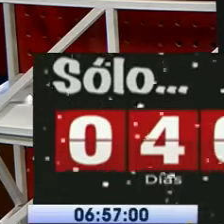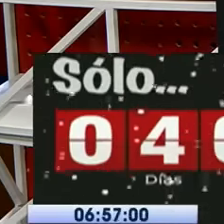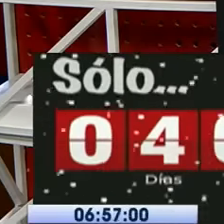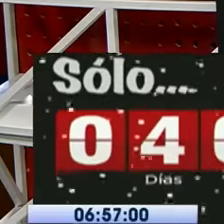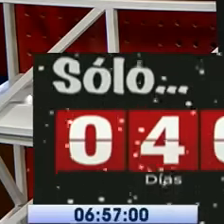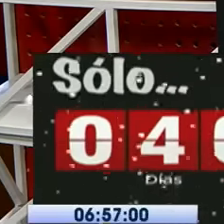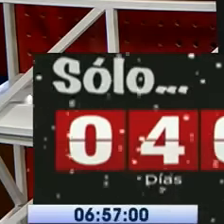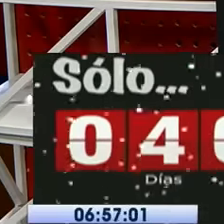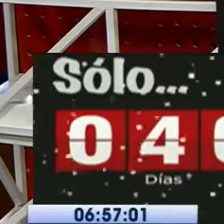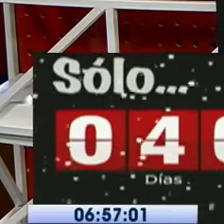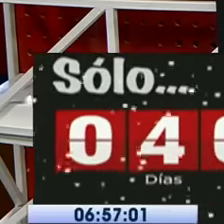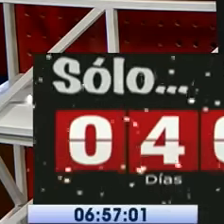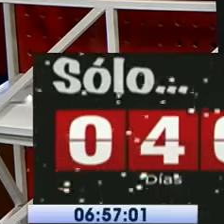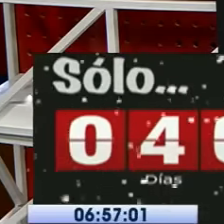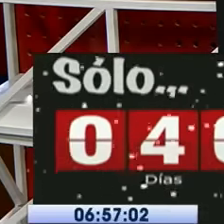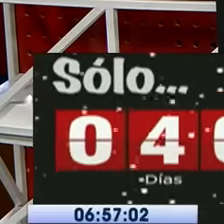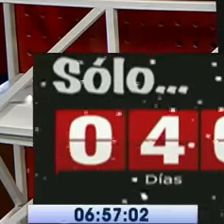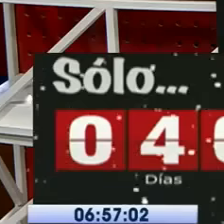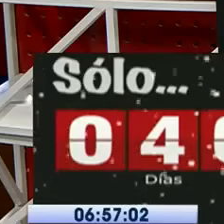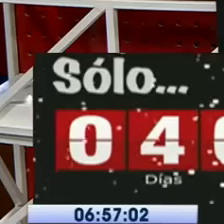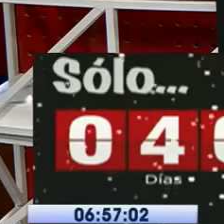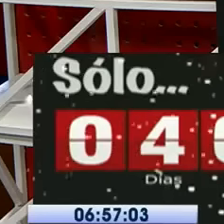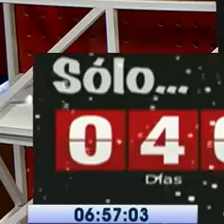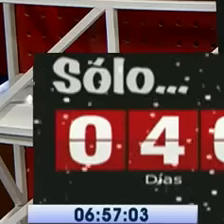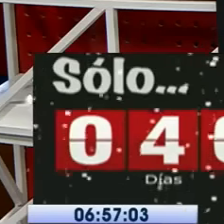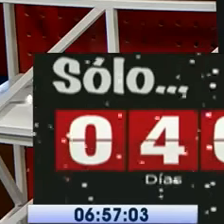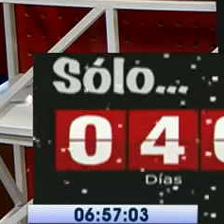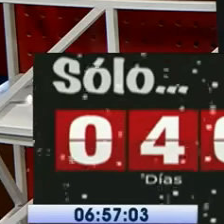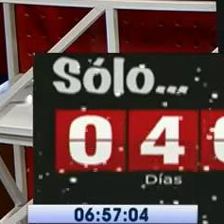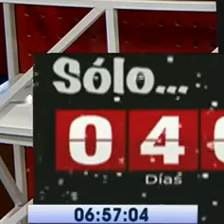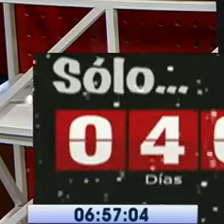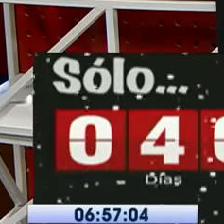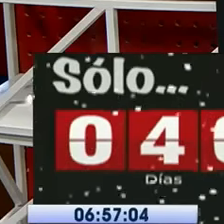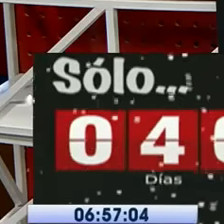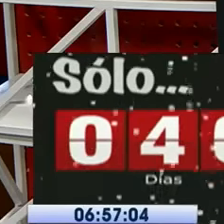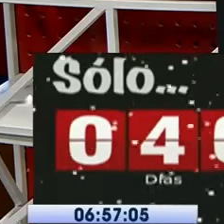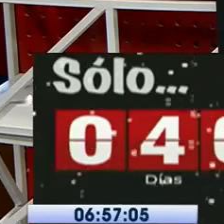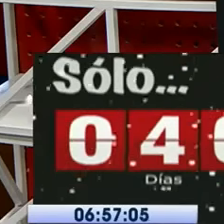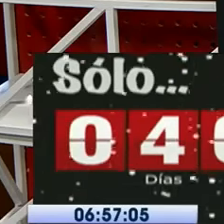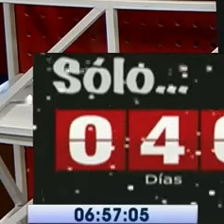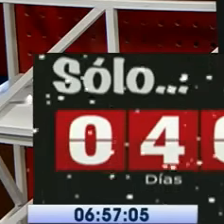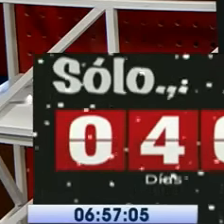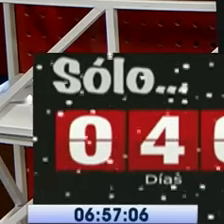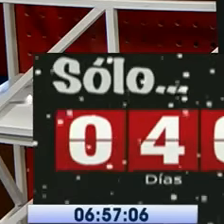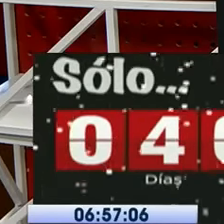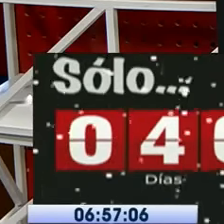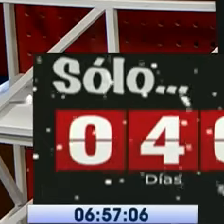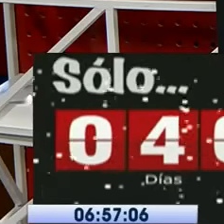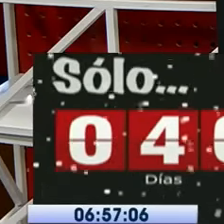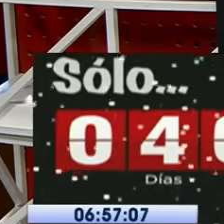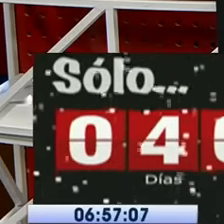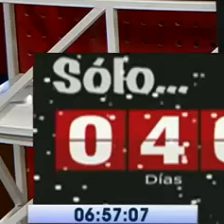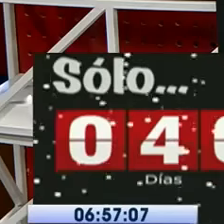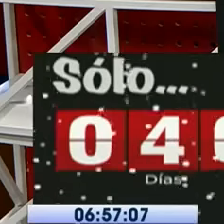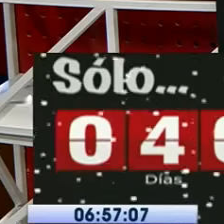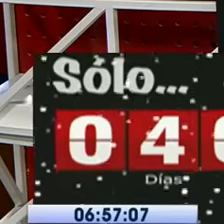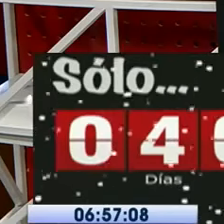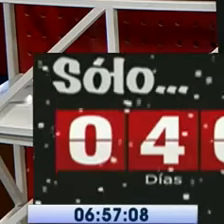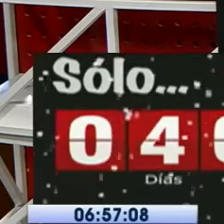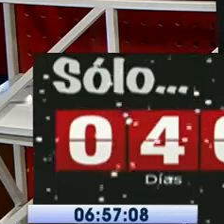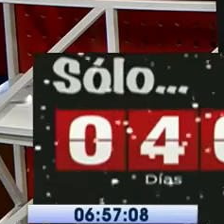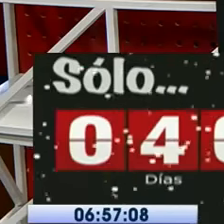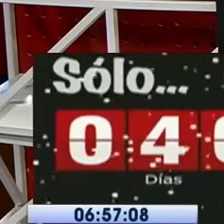El comercial. No, comercial. Así es. Es muy espiritual. Por supuesto. Muy espiritual. ¿Qué es lo que debe prevalecer, Hugo? La unidad de la familia. Por supuesto que sí. Así es.